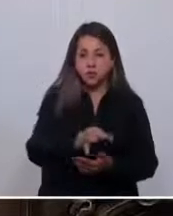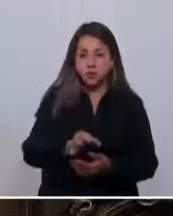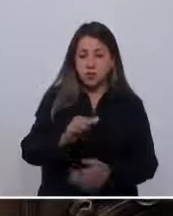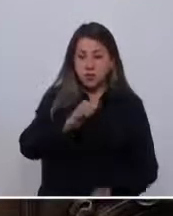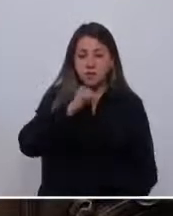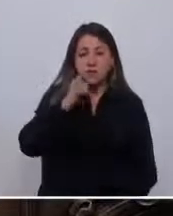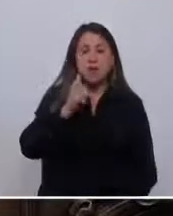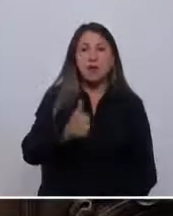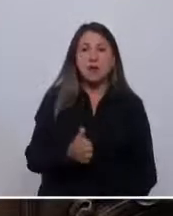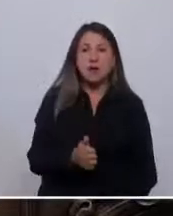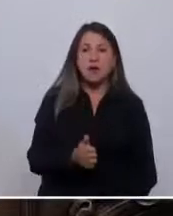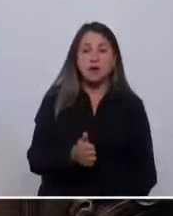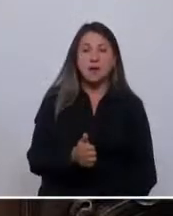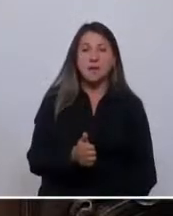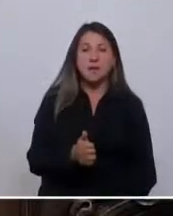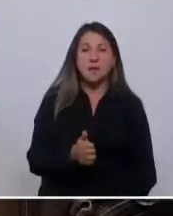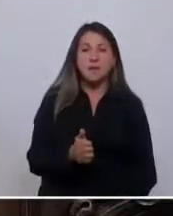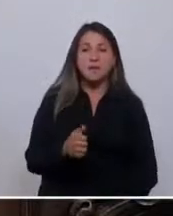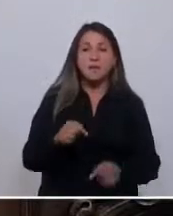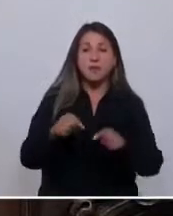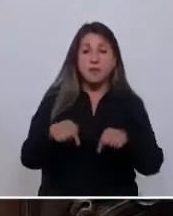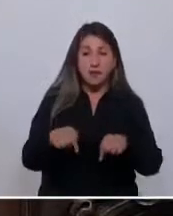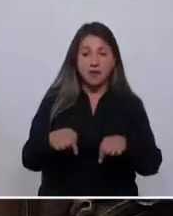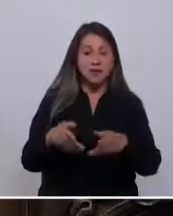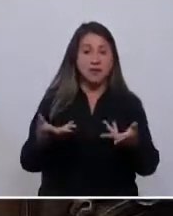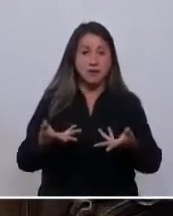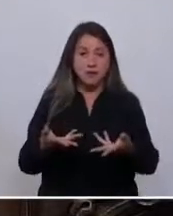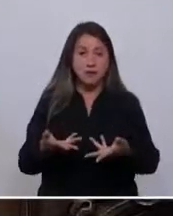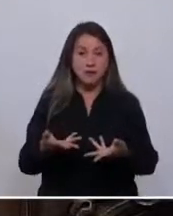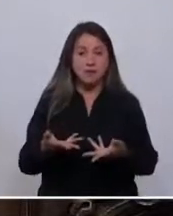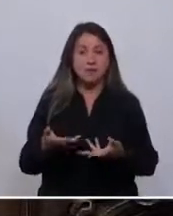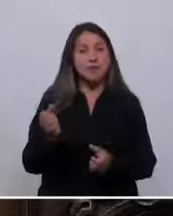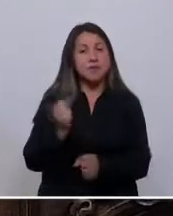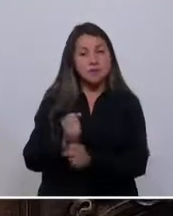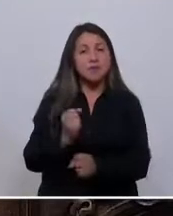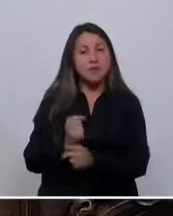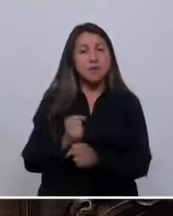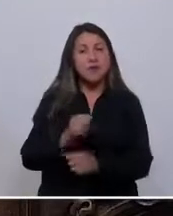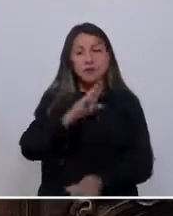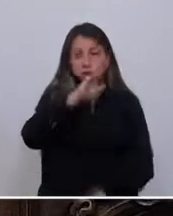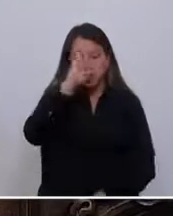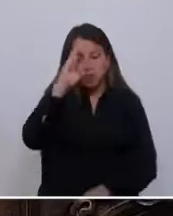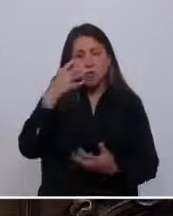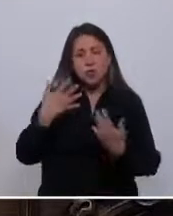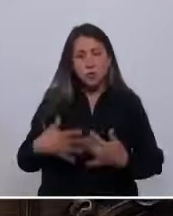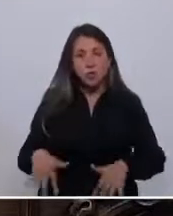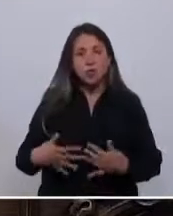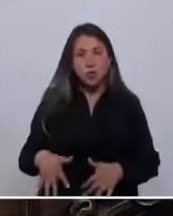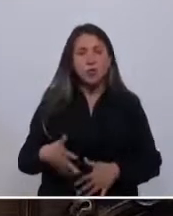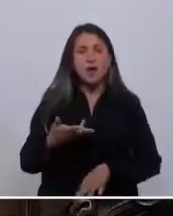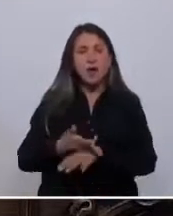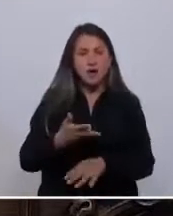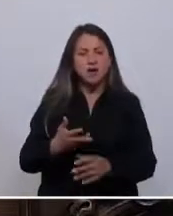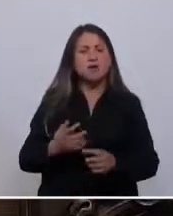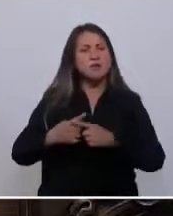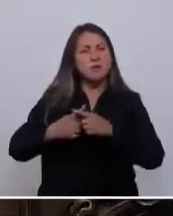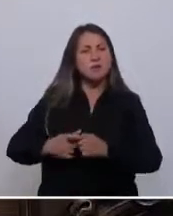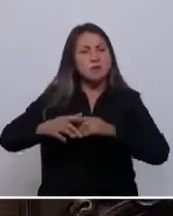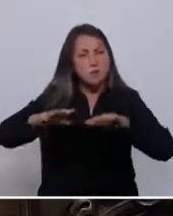Mañana, este constructo, la pega será más ardua. Tendremos que poner más